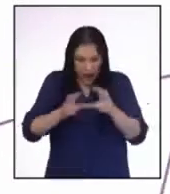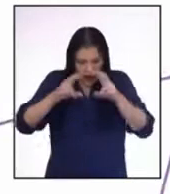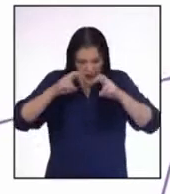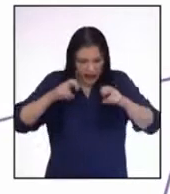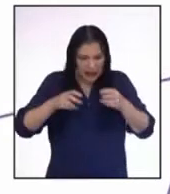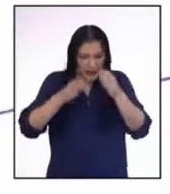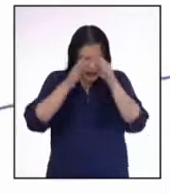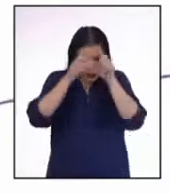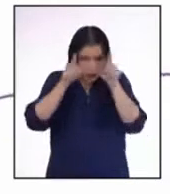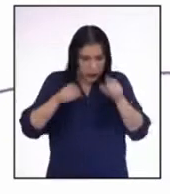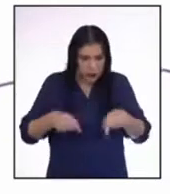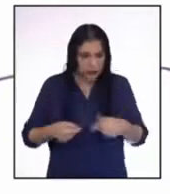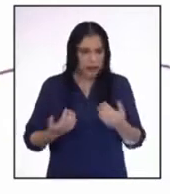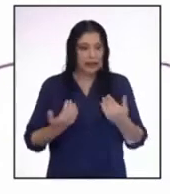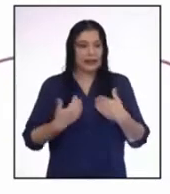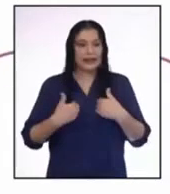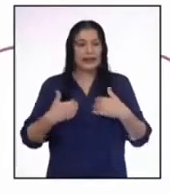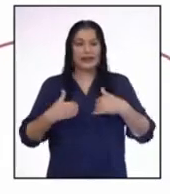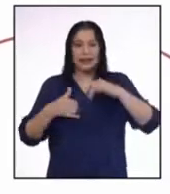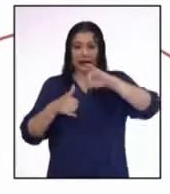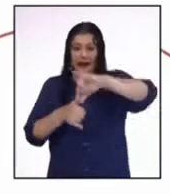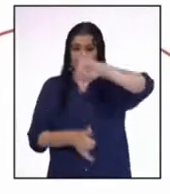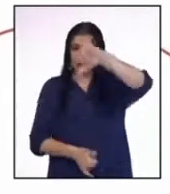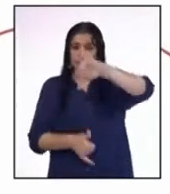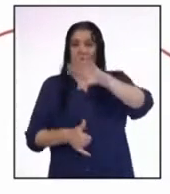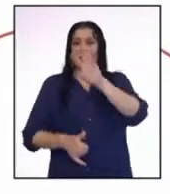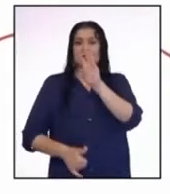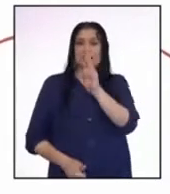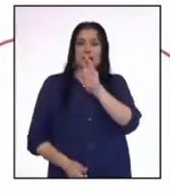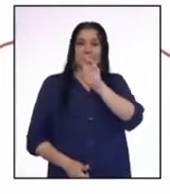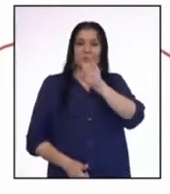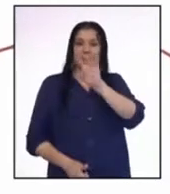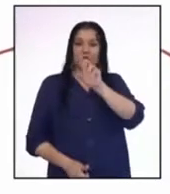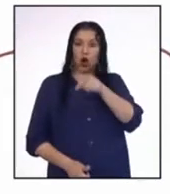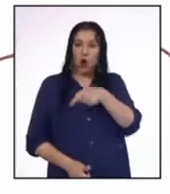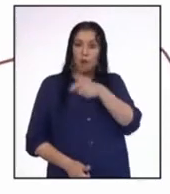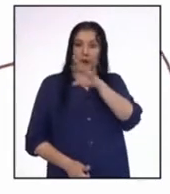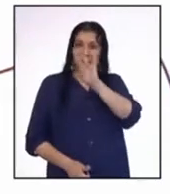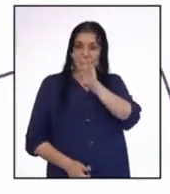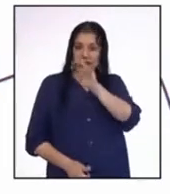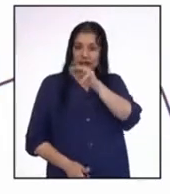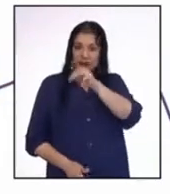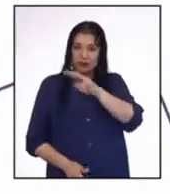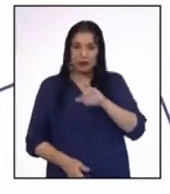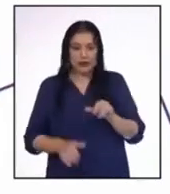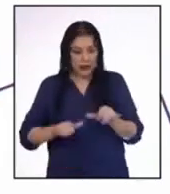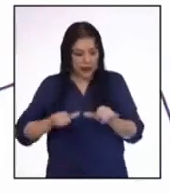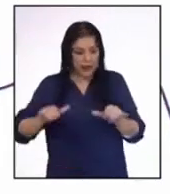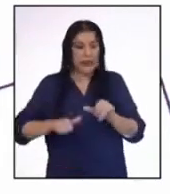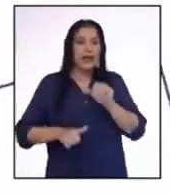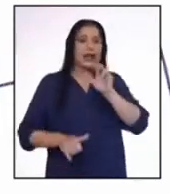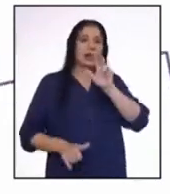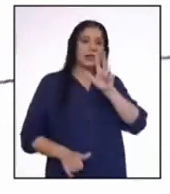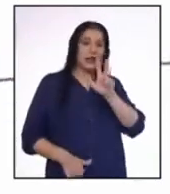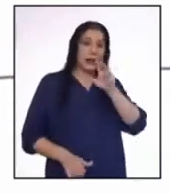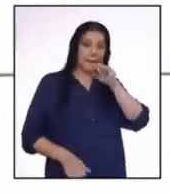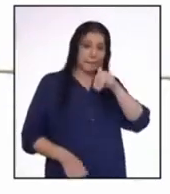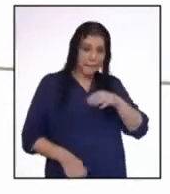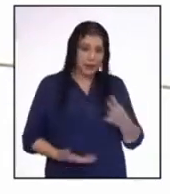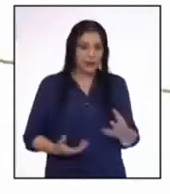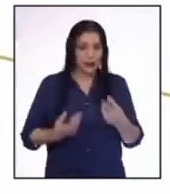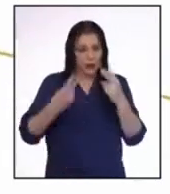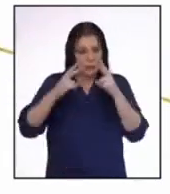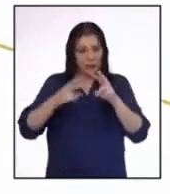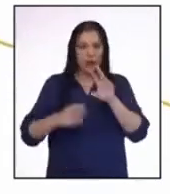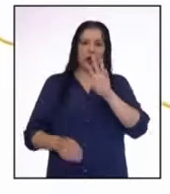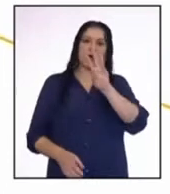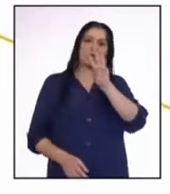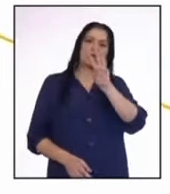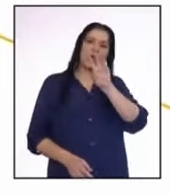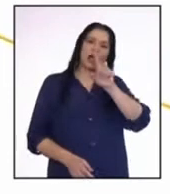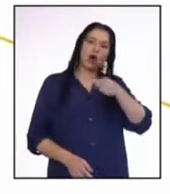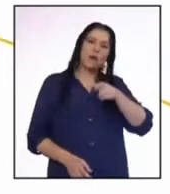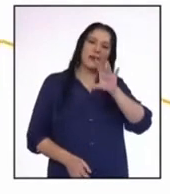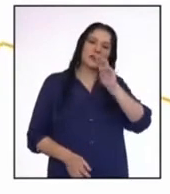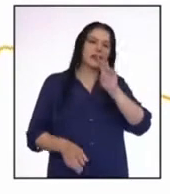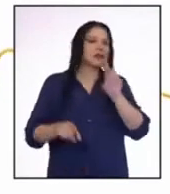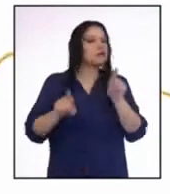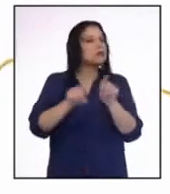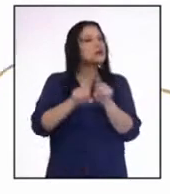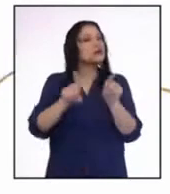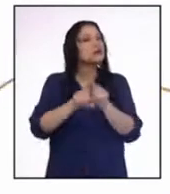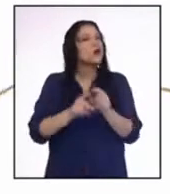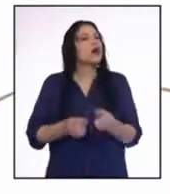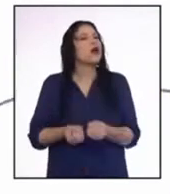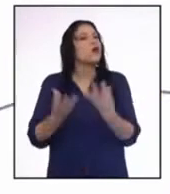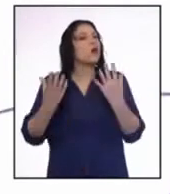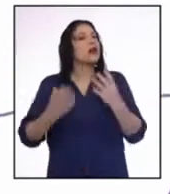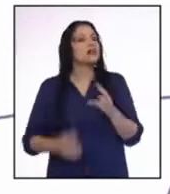habitaciones, la cual tiene 6,7 metros de largo y 3 metros de ancho, vemos que 6,7 metros